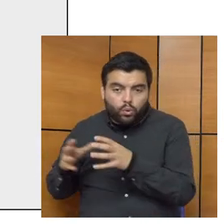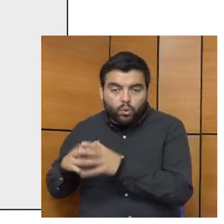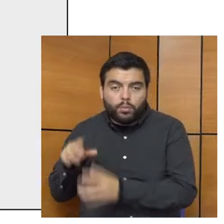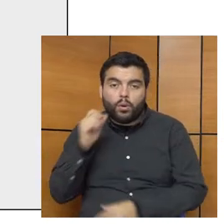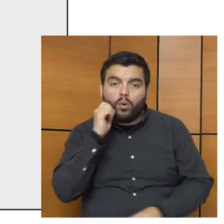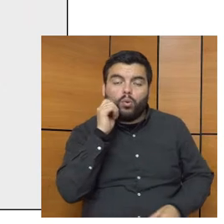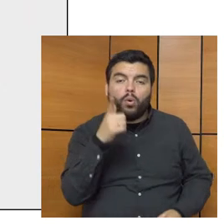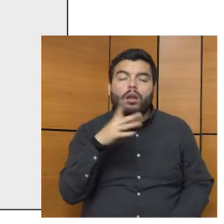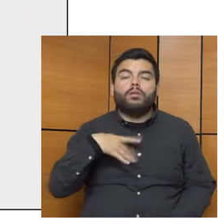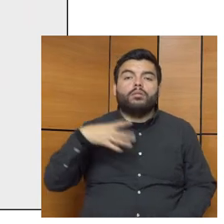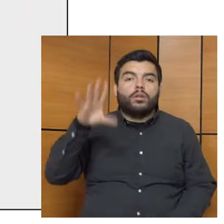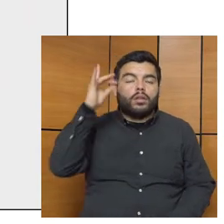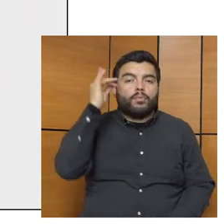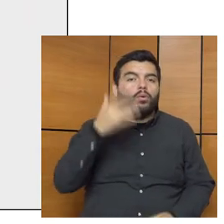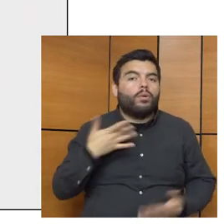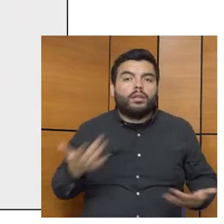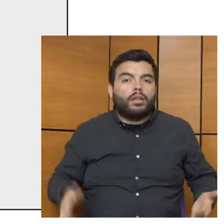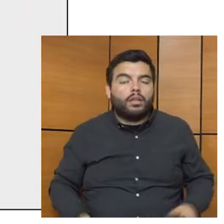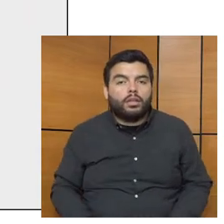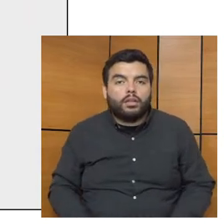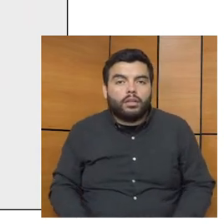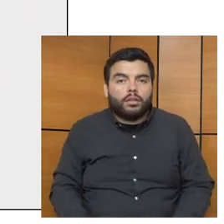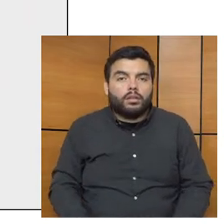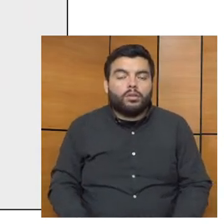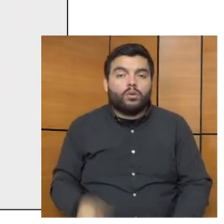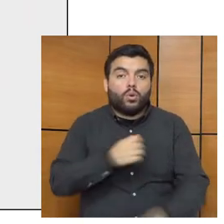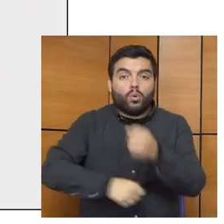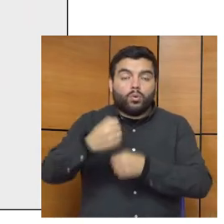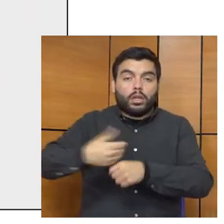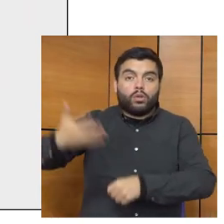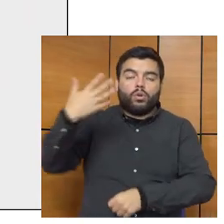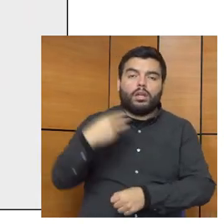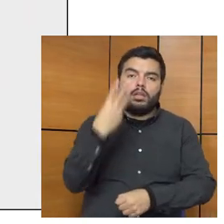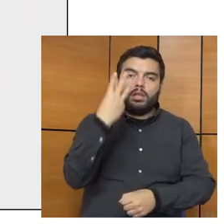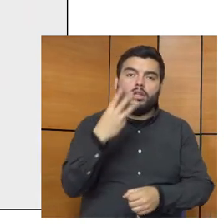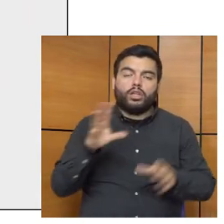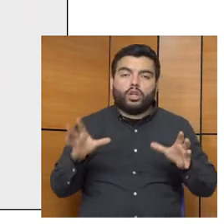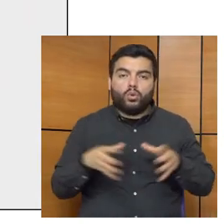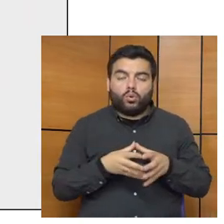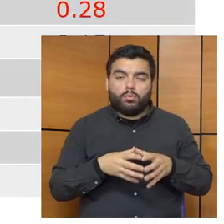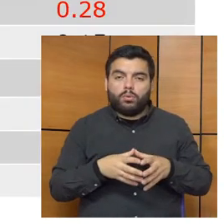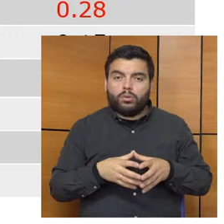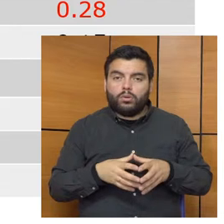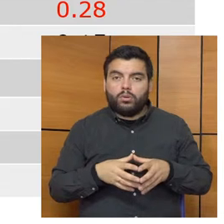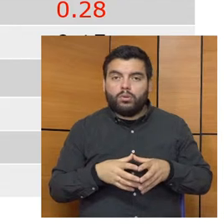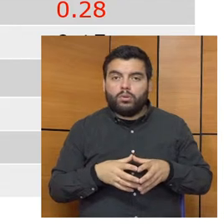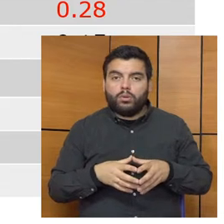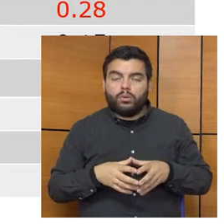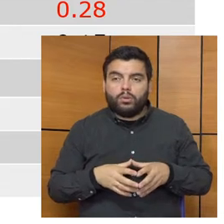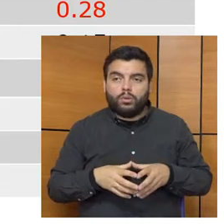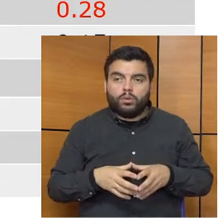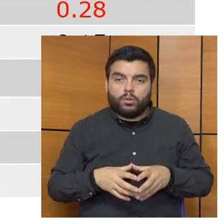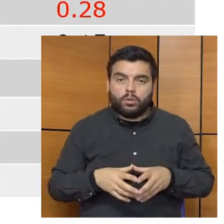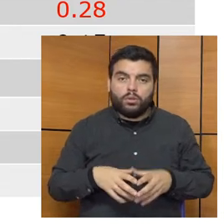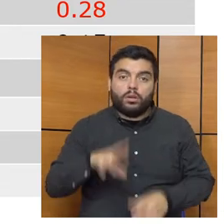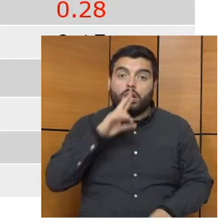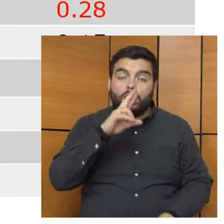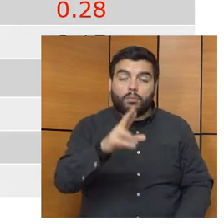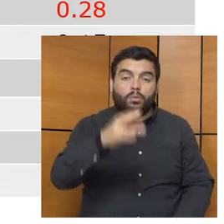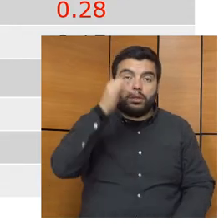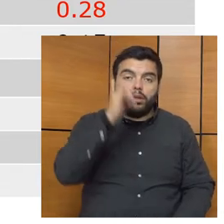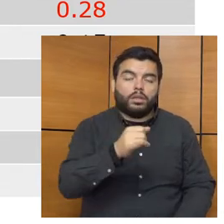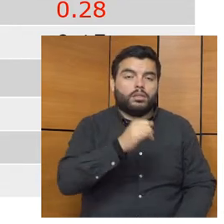habíamos descubierto recién, un año antes, que había esos 3 grupos. ¿Serán esos 3 grupos? Bueno, la respuesta es que sí, aquí